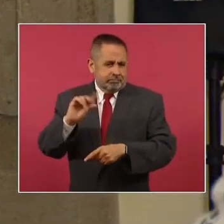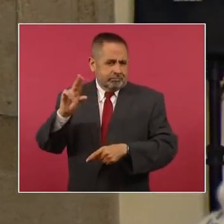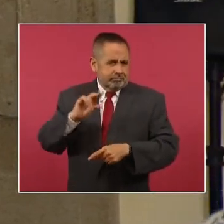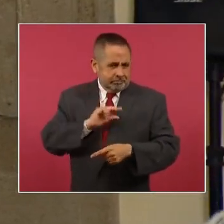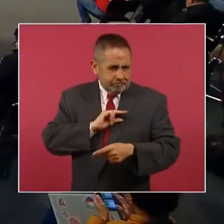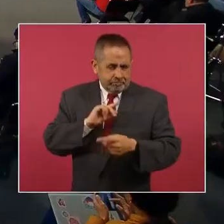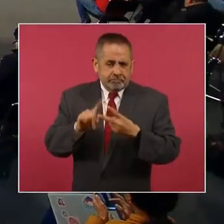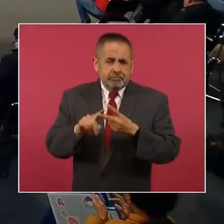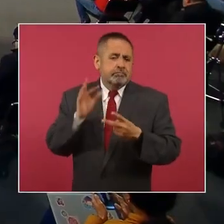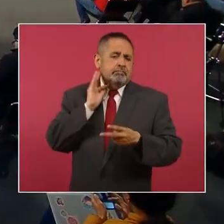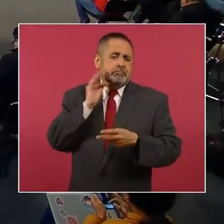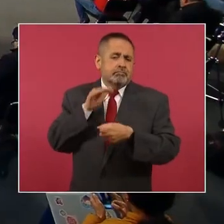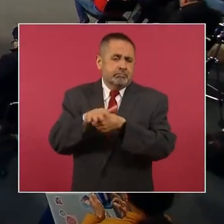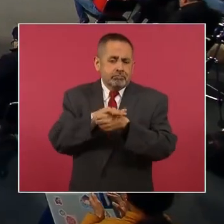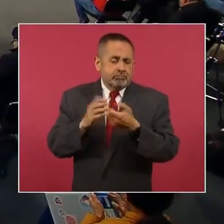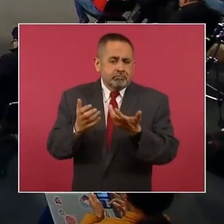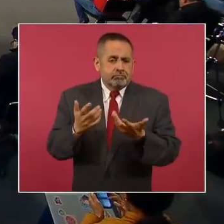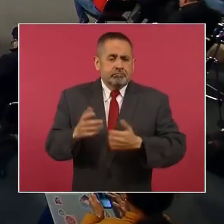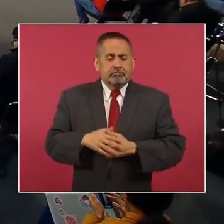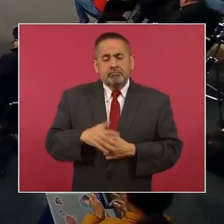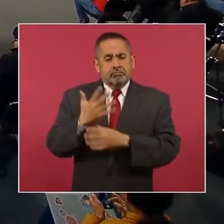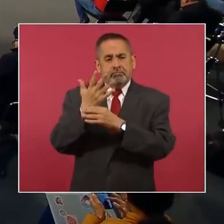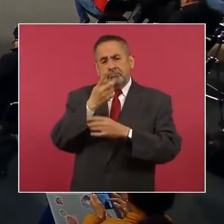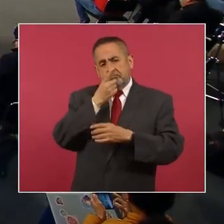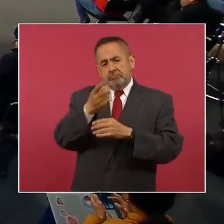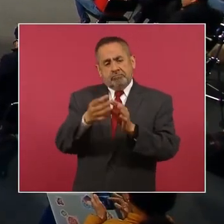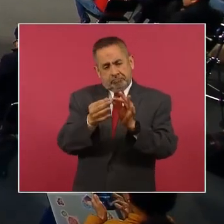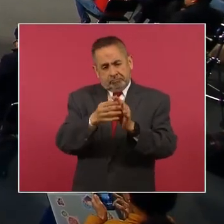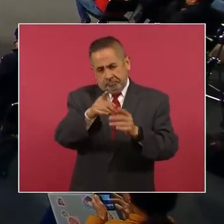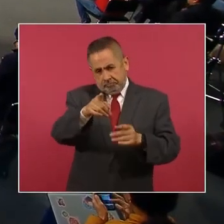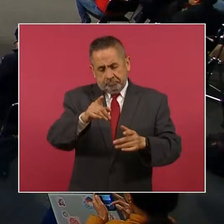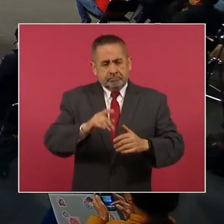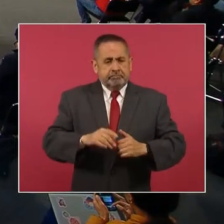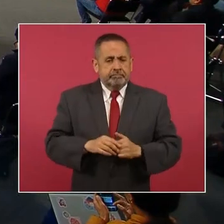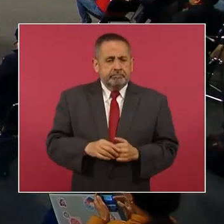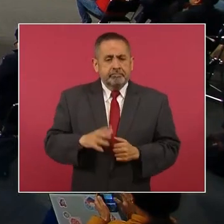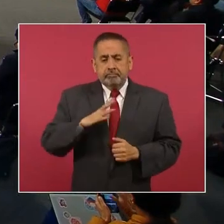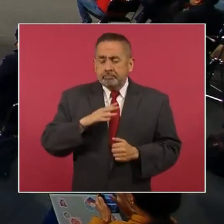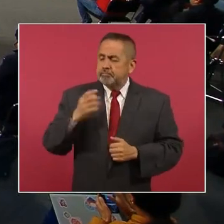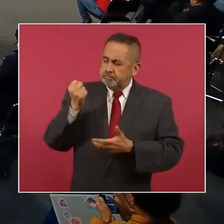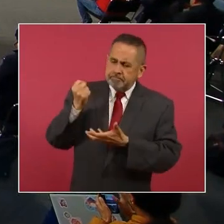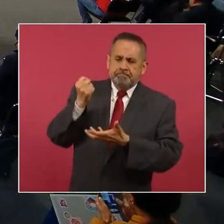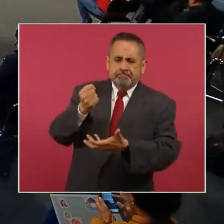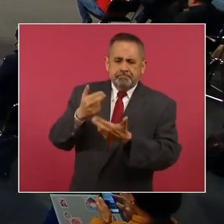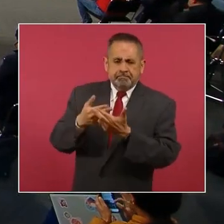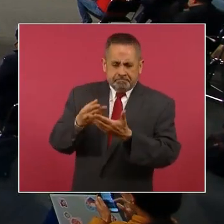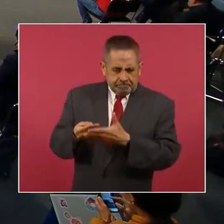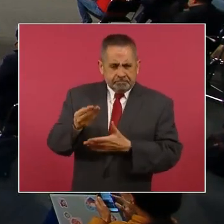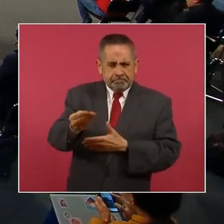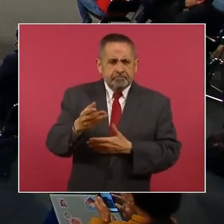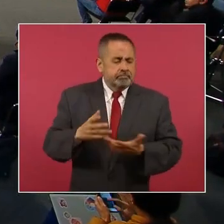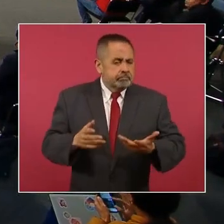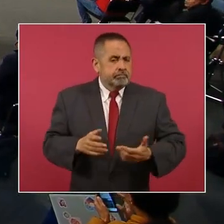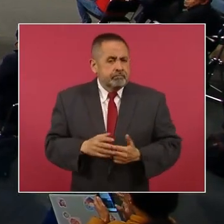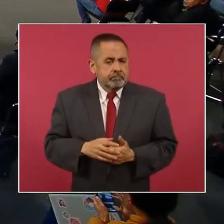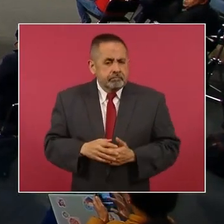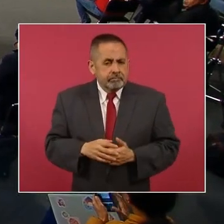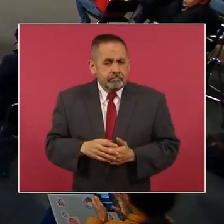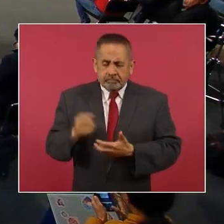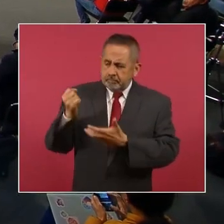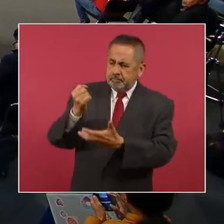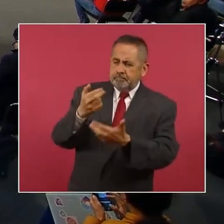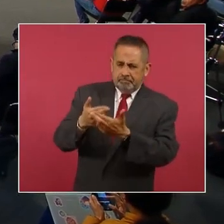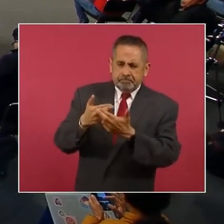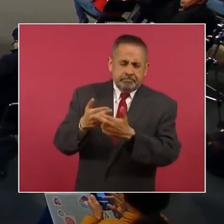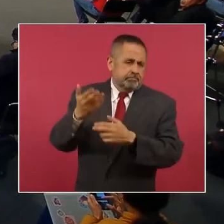hacer la Fiscalía Local? Usted hablaba de que, de que hay recursos suficientes. Bueno, aquí hay, que hay mucho recurso,